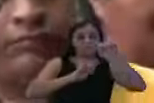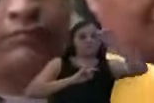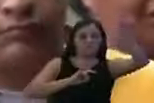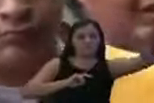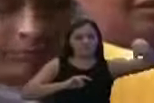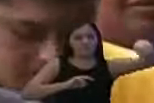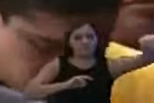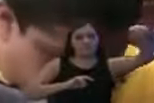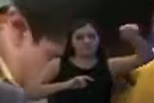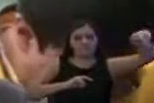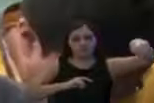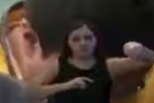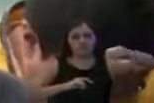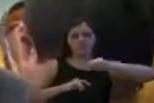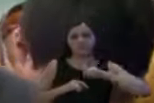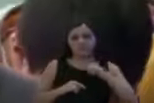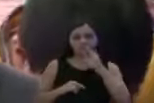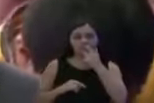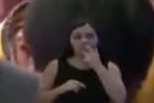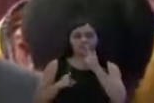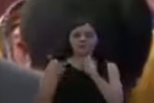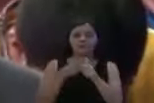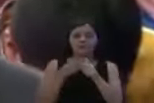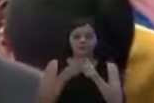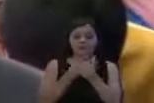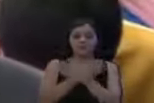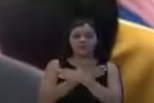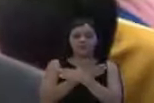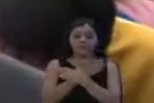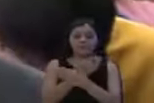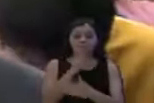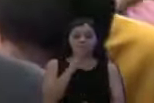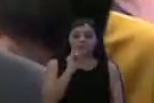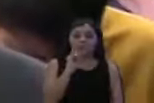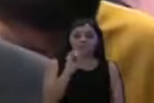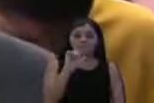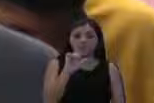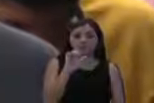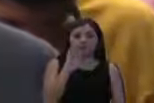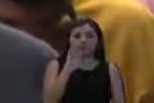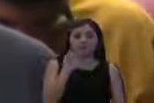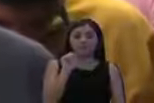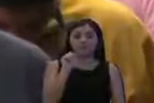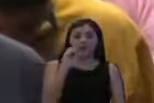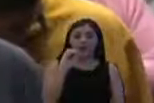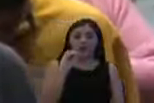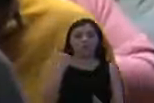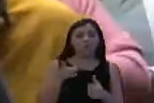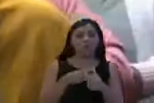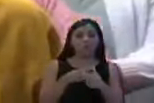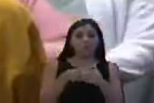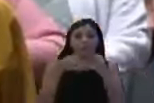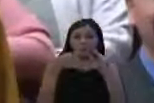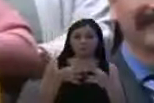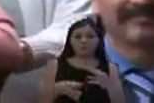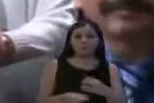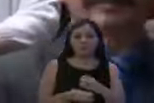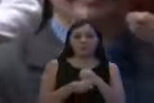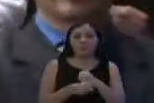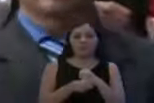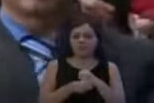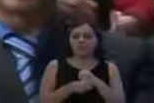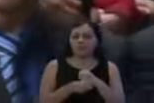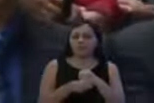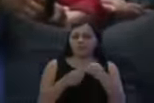compañero primerito un abrazo a Bilbao pero recuerden primerito la seguridad compa querido